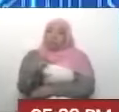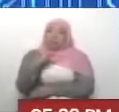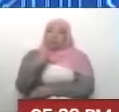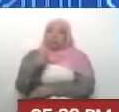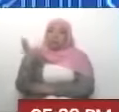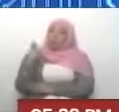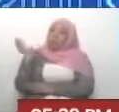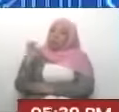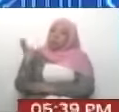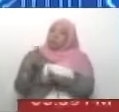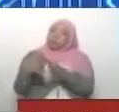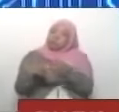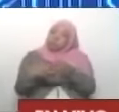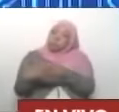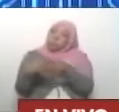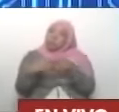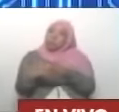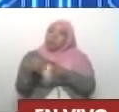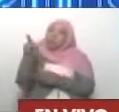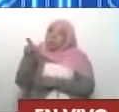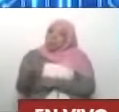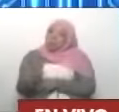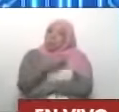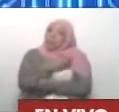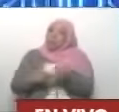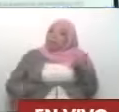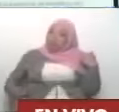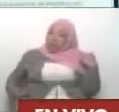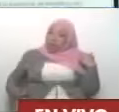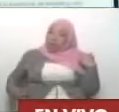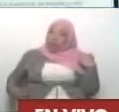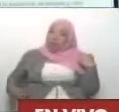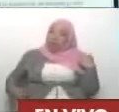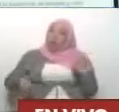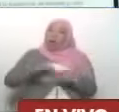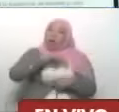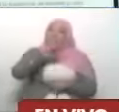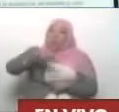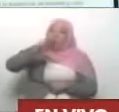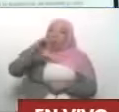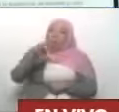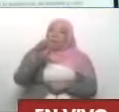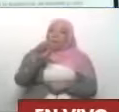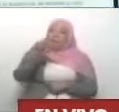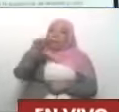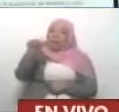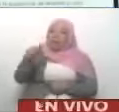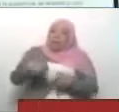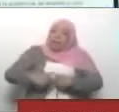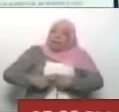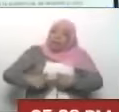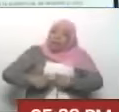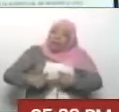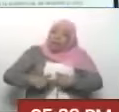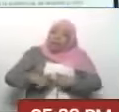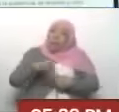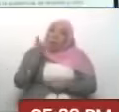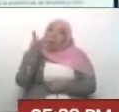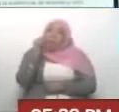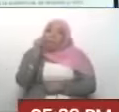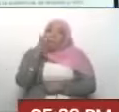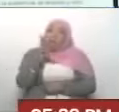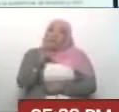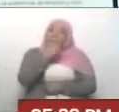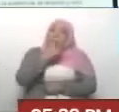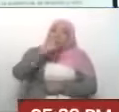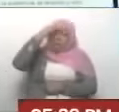en el Senado de Estados Unidos, Mark Zuckerberg, presidente ejecutivo de Meta, pidió disculpas a los padres afectados por los daños que causan las redes